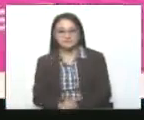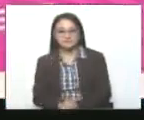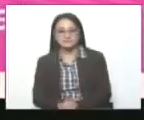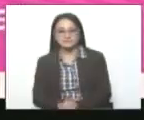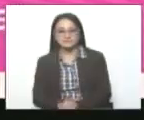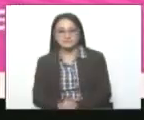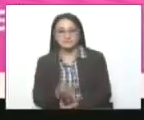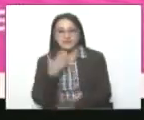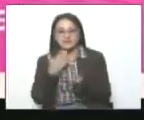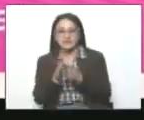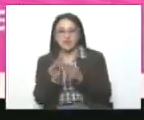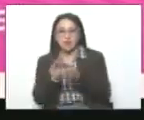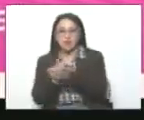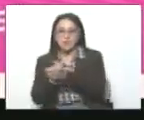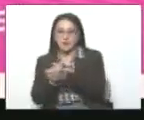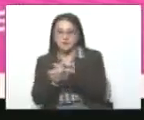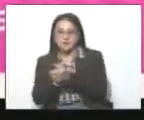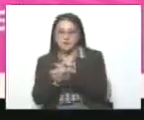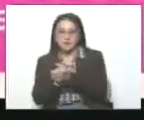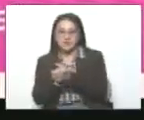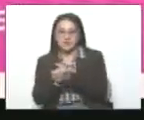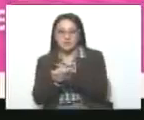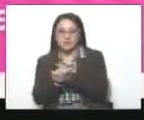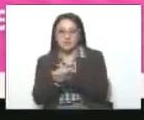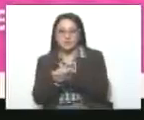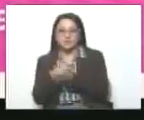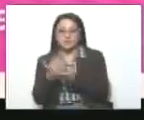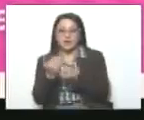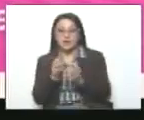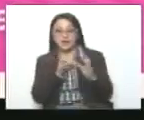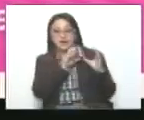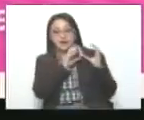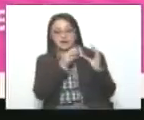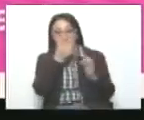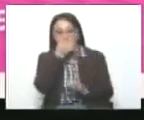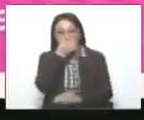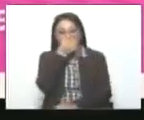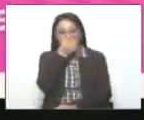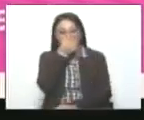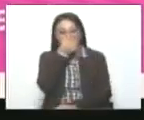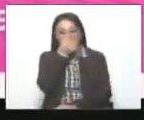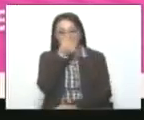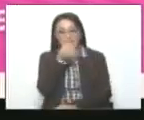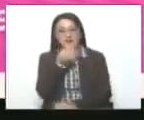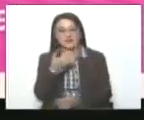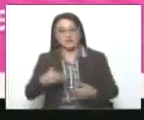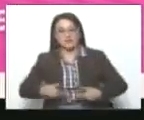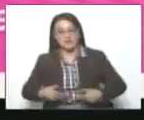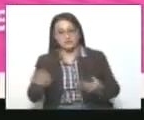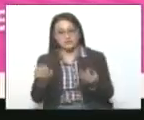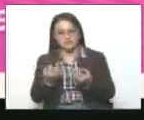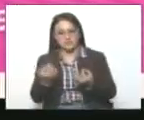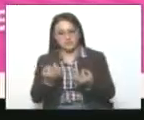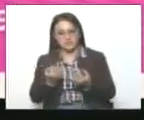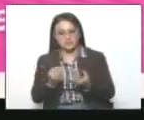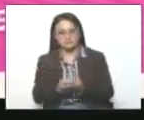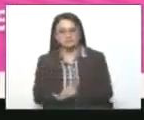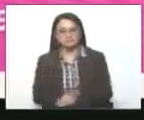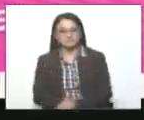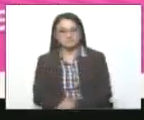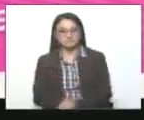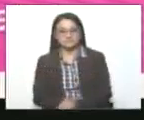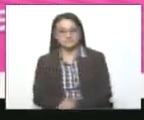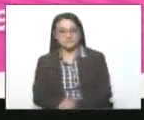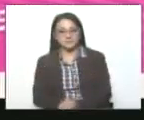todos los compañeros que entregan sus cargos, el esfuerzo, de verdad. A mí me